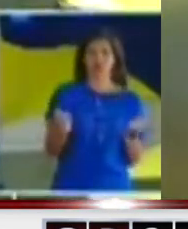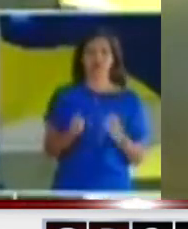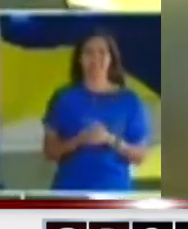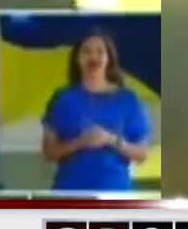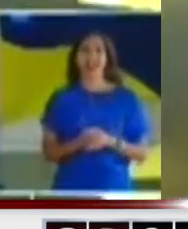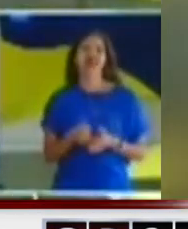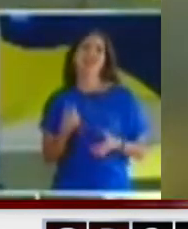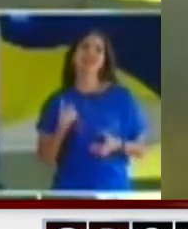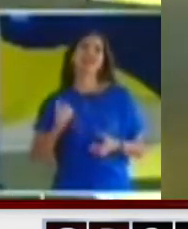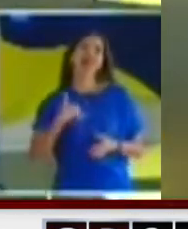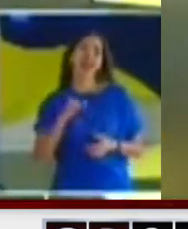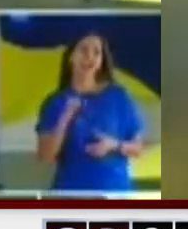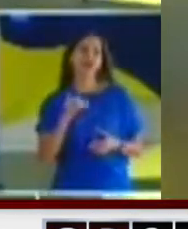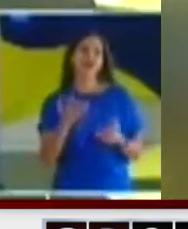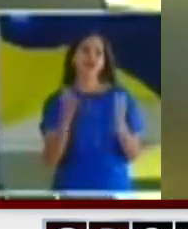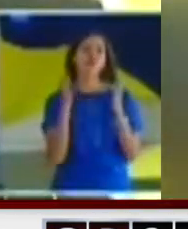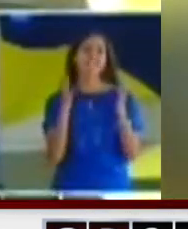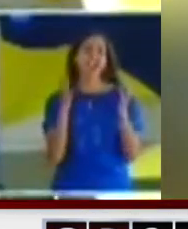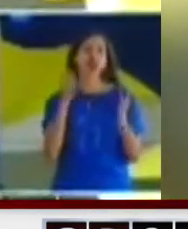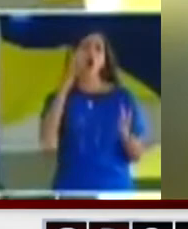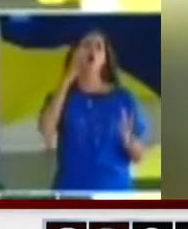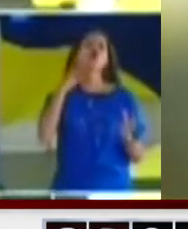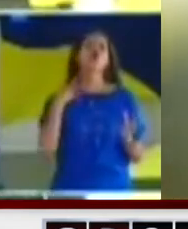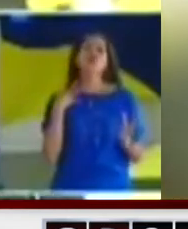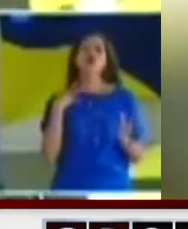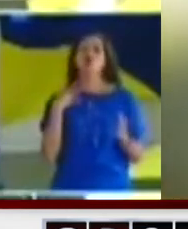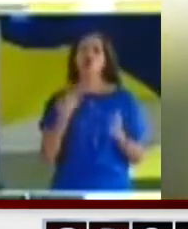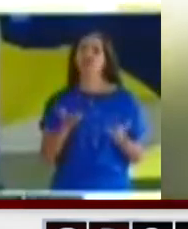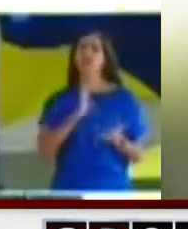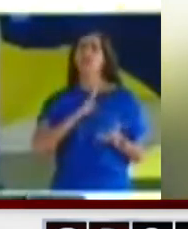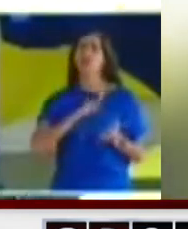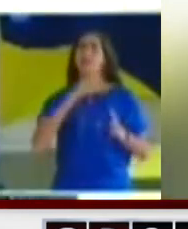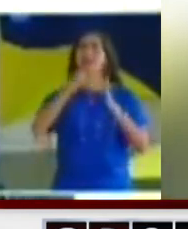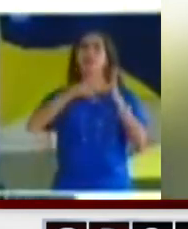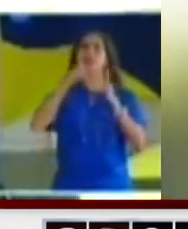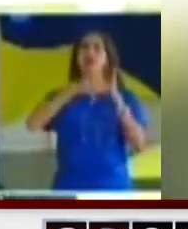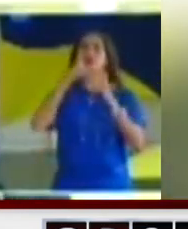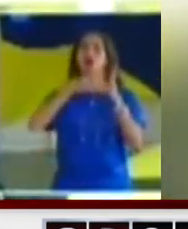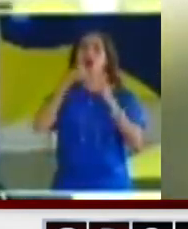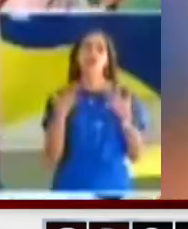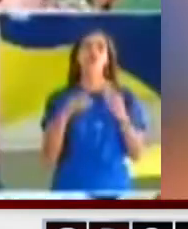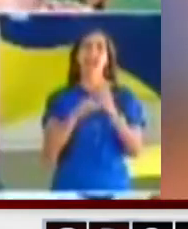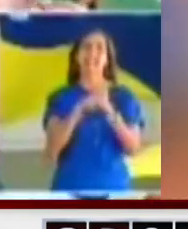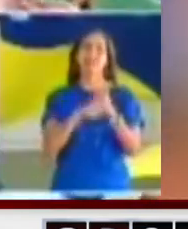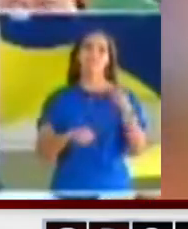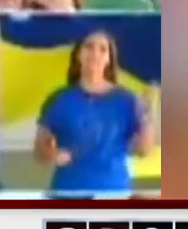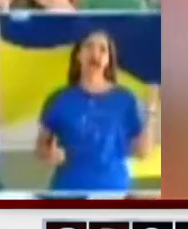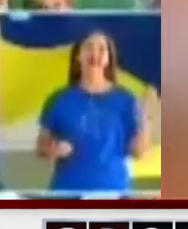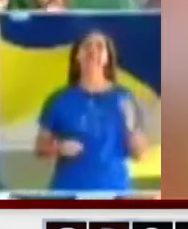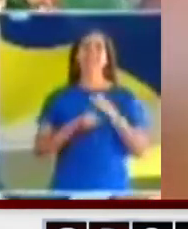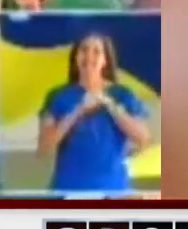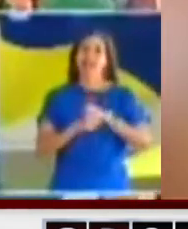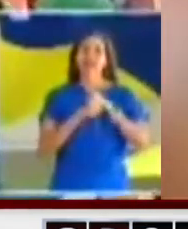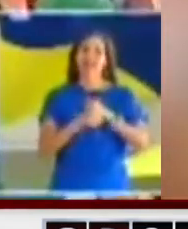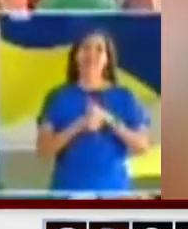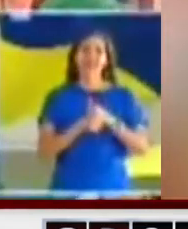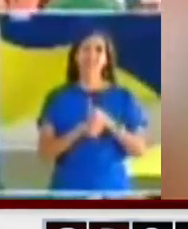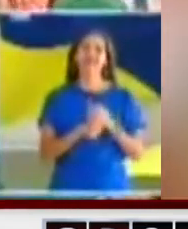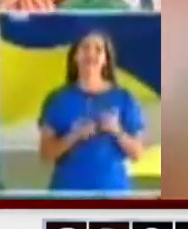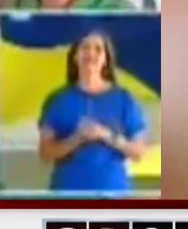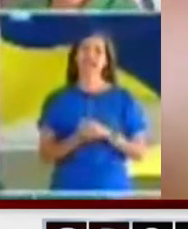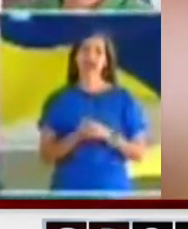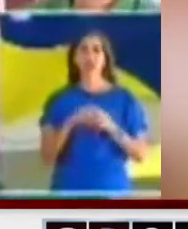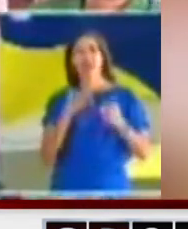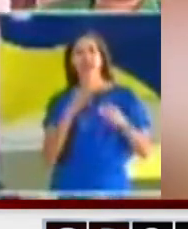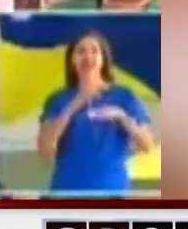un gran orgullo de pertenecer a una institución y por ello me están sancionando. El presidente de Venezuela,